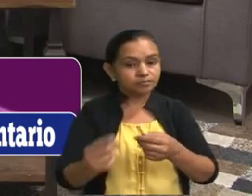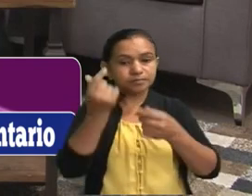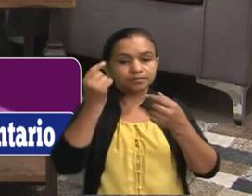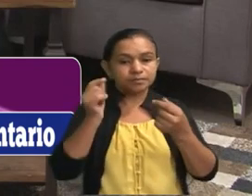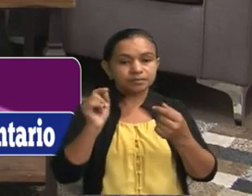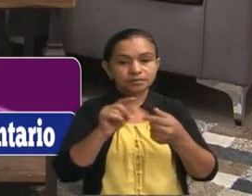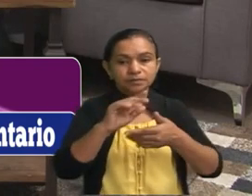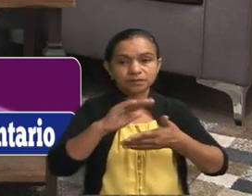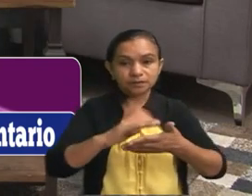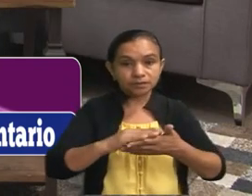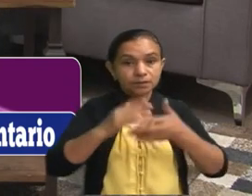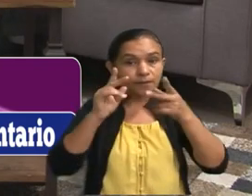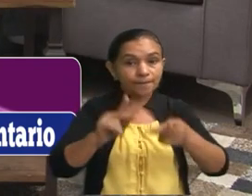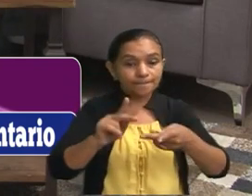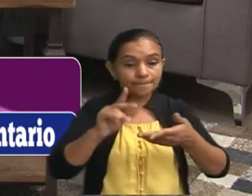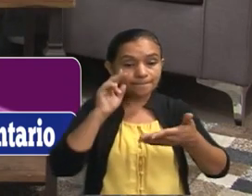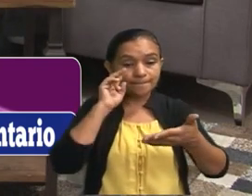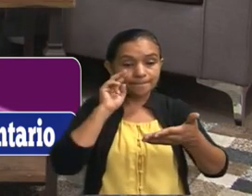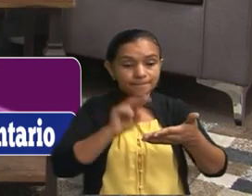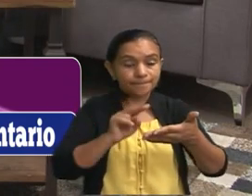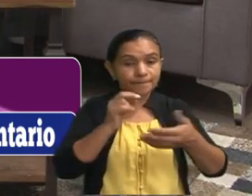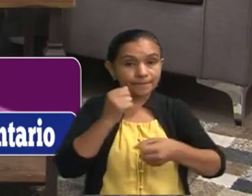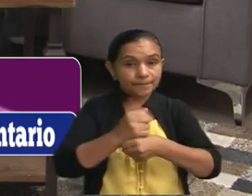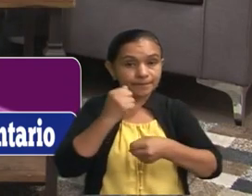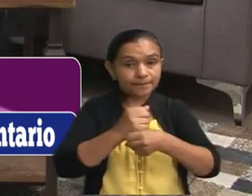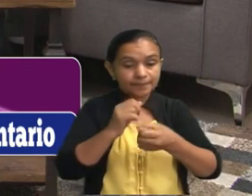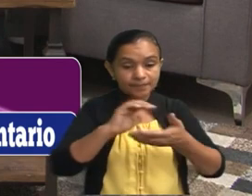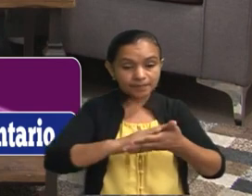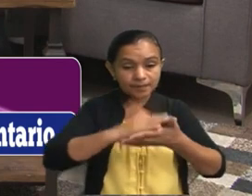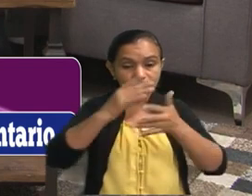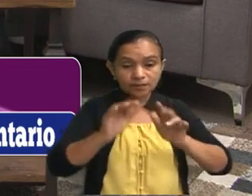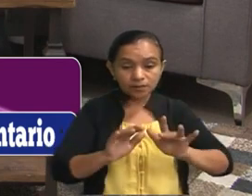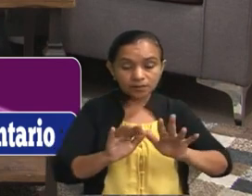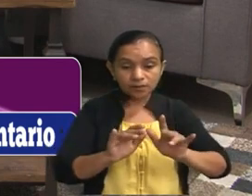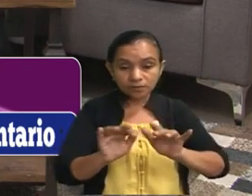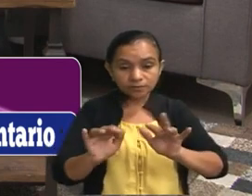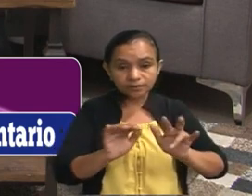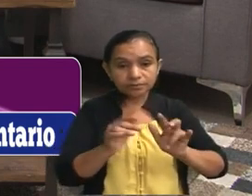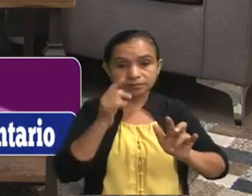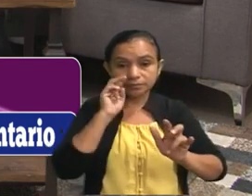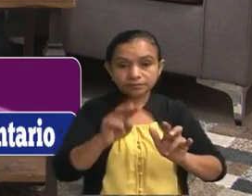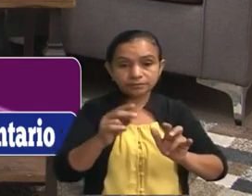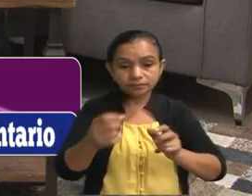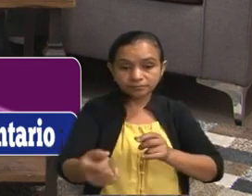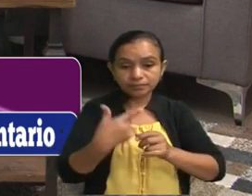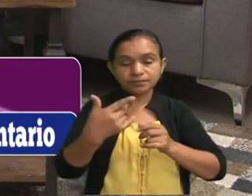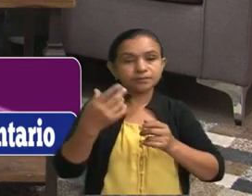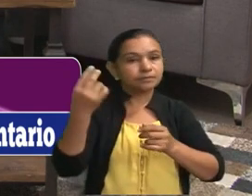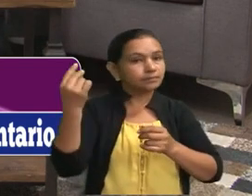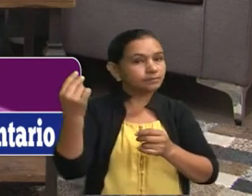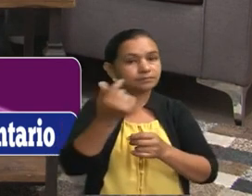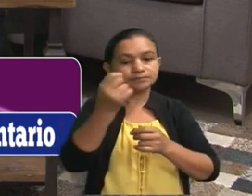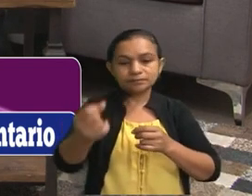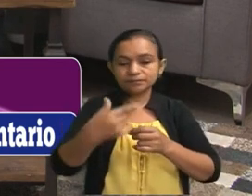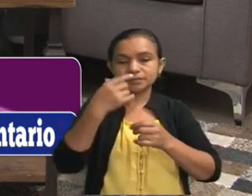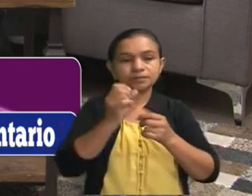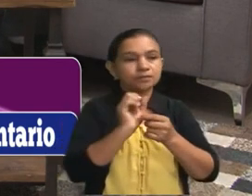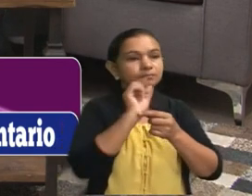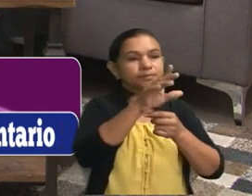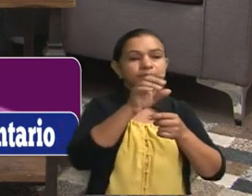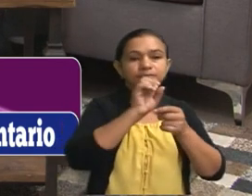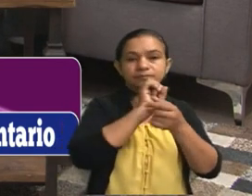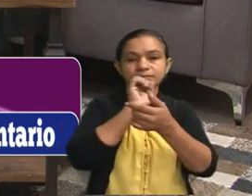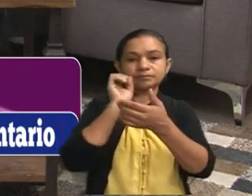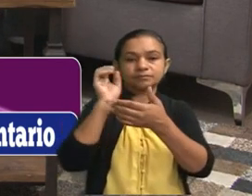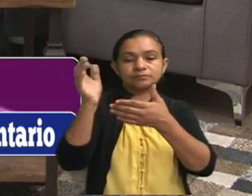persona supervisa el trabajo de la computadora, corrige un poco y el mensaje se va, ¿no?